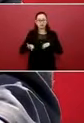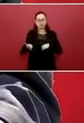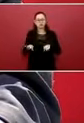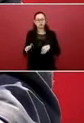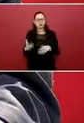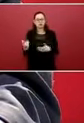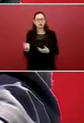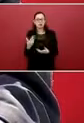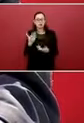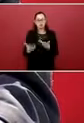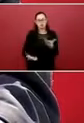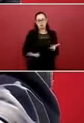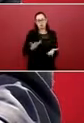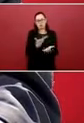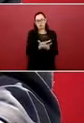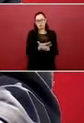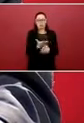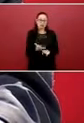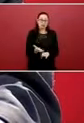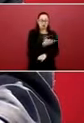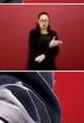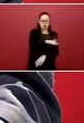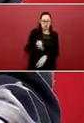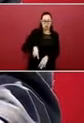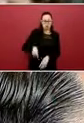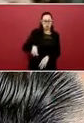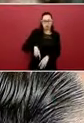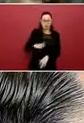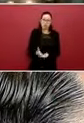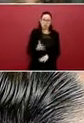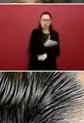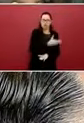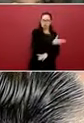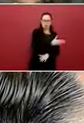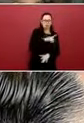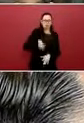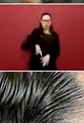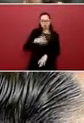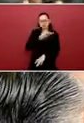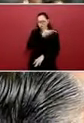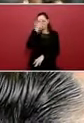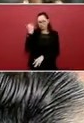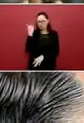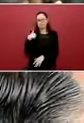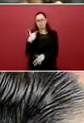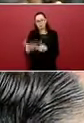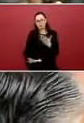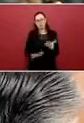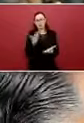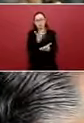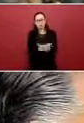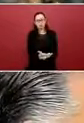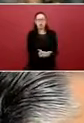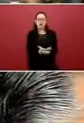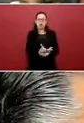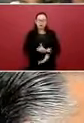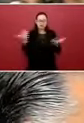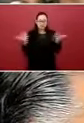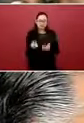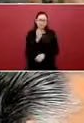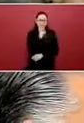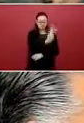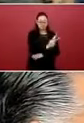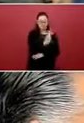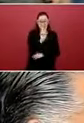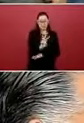Él propuso al gobierno anterior, o no sé si otro, la creación de una plataforma digital